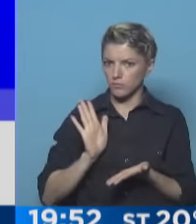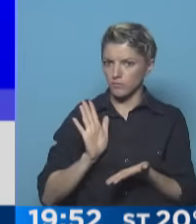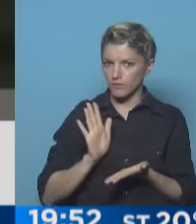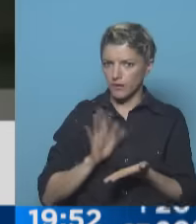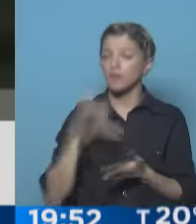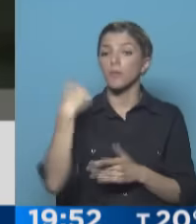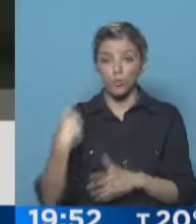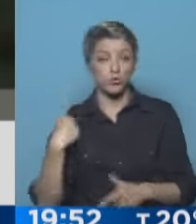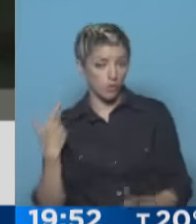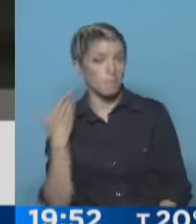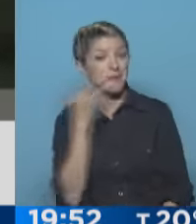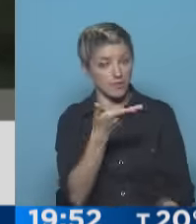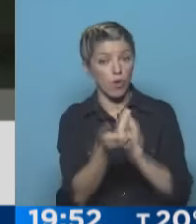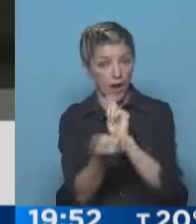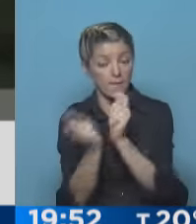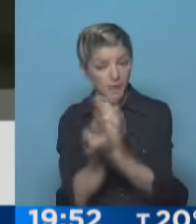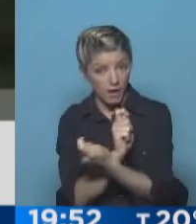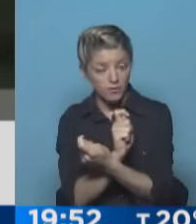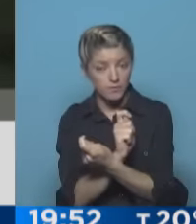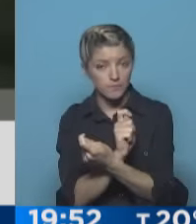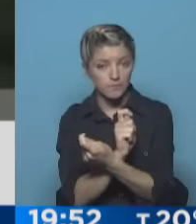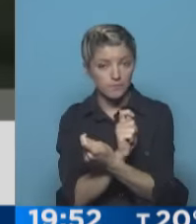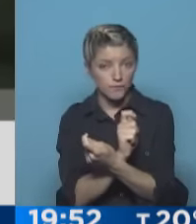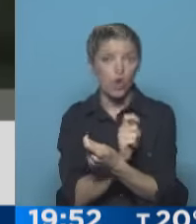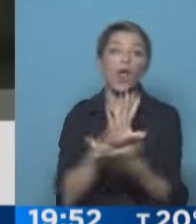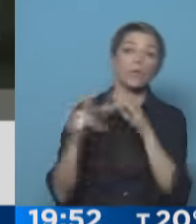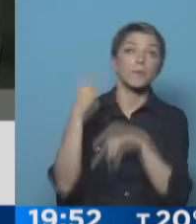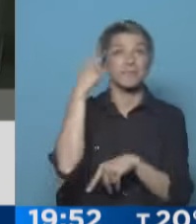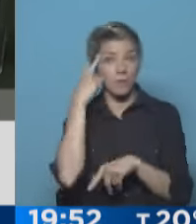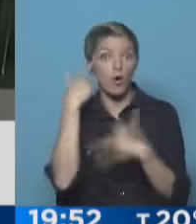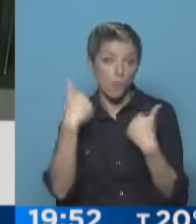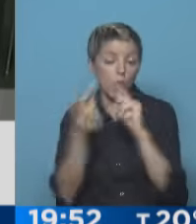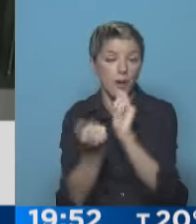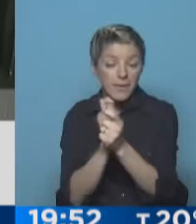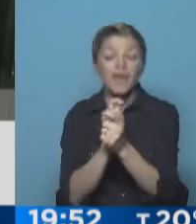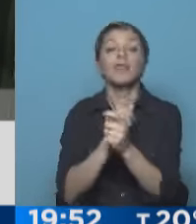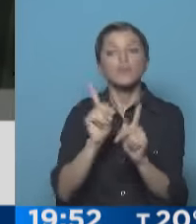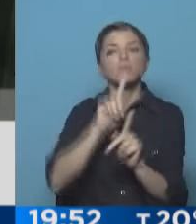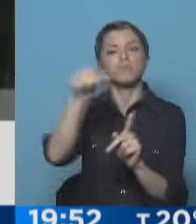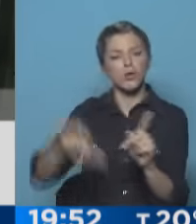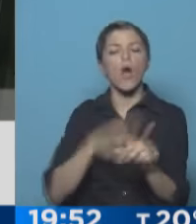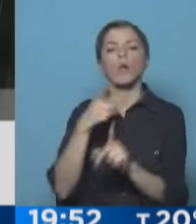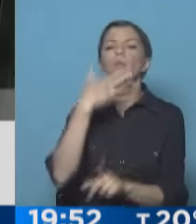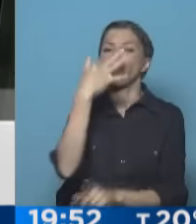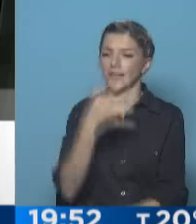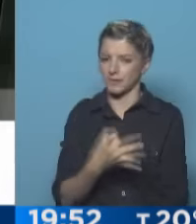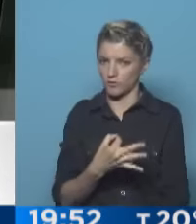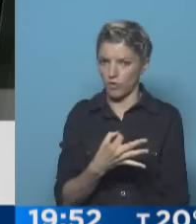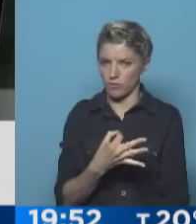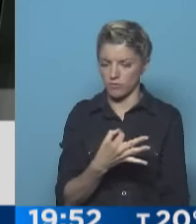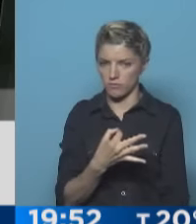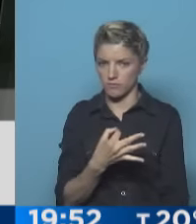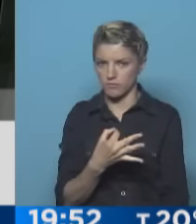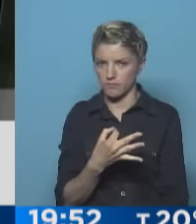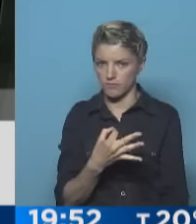esas demandas esas reflexiones de ahí vino algunas declaraciones y Decisiones Con respecto a